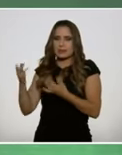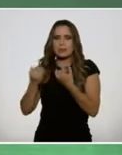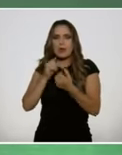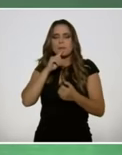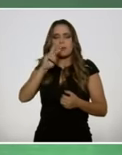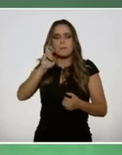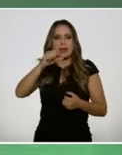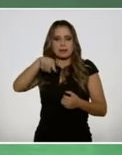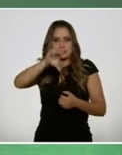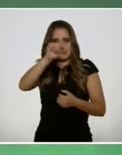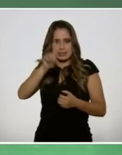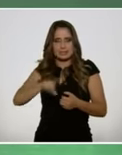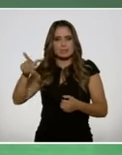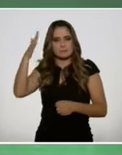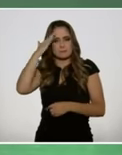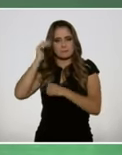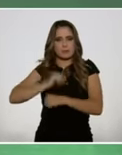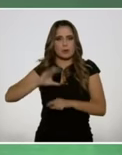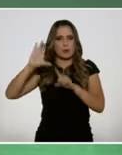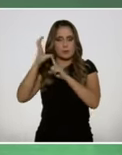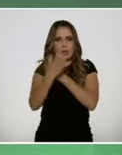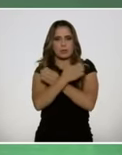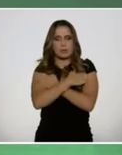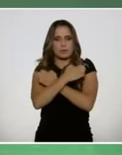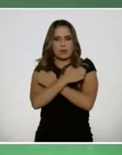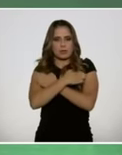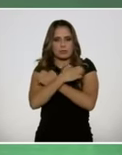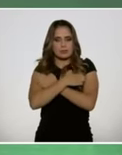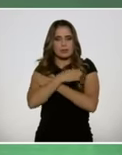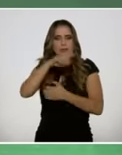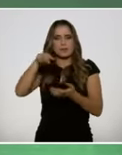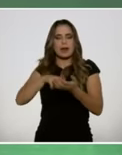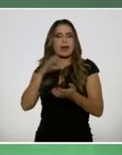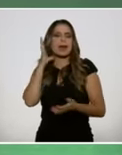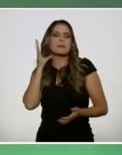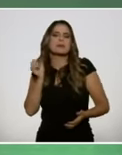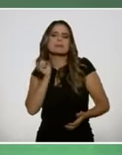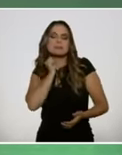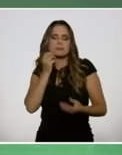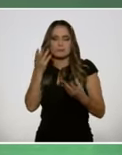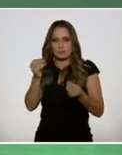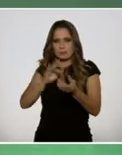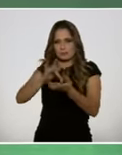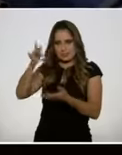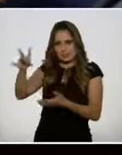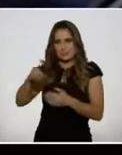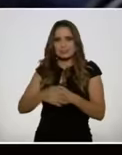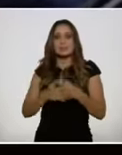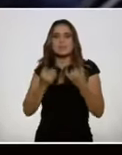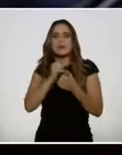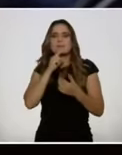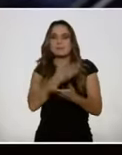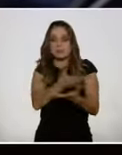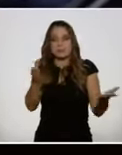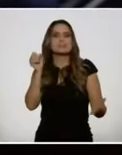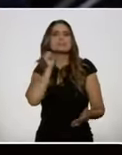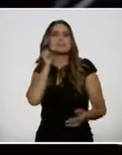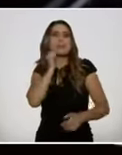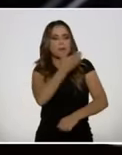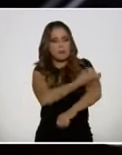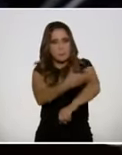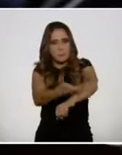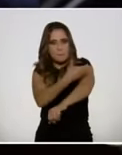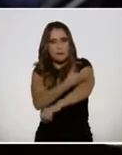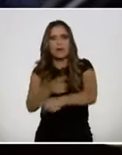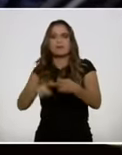Antares Vázquez, presidenta precisamente de lo que es la Comisión de Educación de la Cámara de Senadores. Muchas gracias. Aquí a nuestros senadores que nos acompañan,